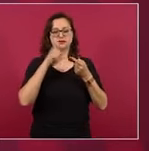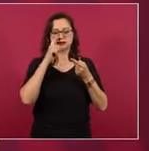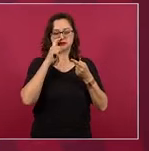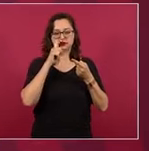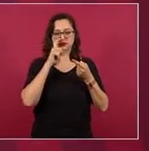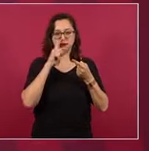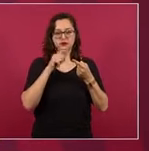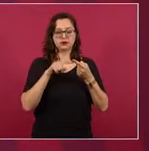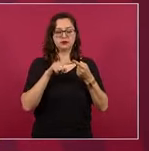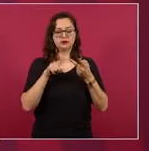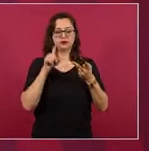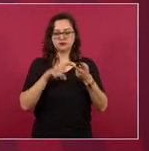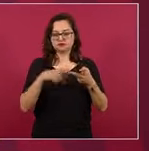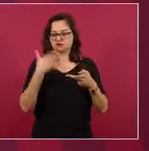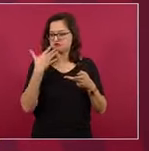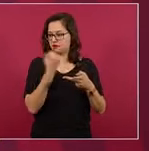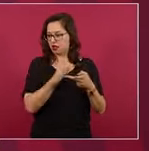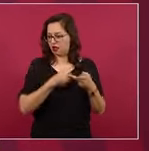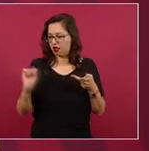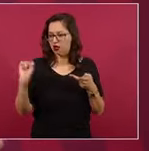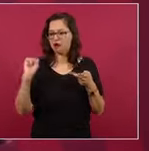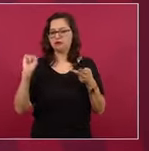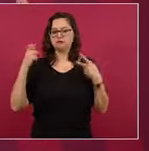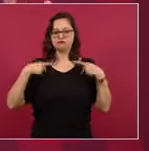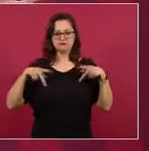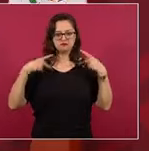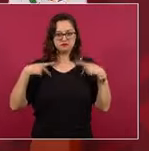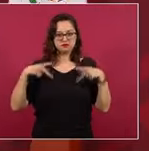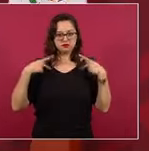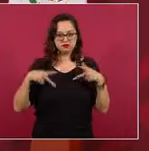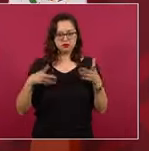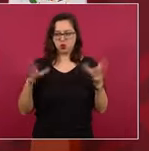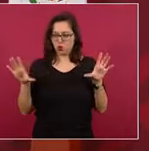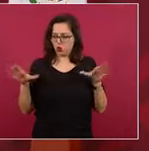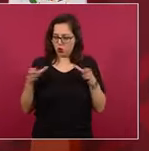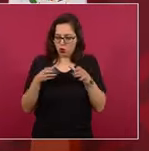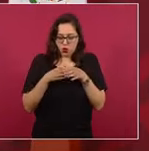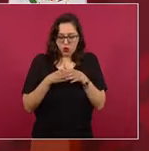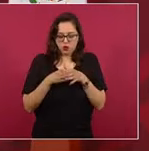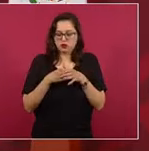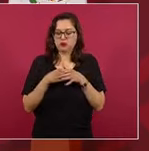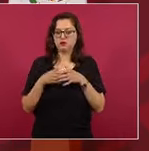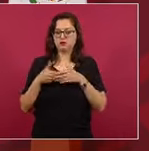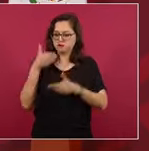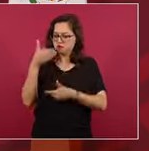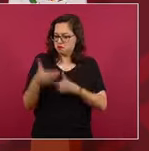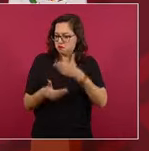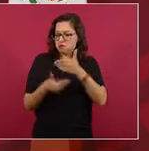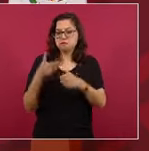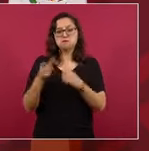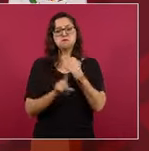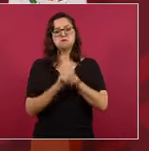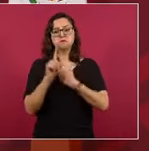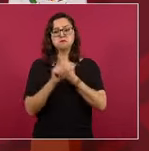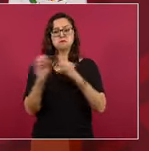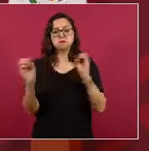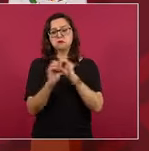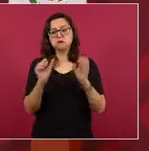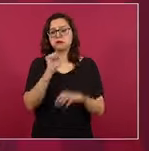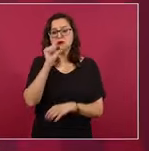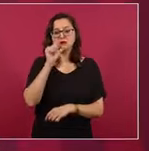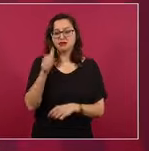y especialistas para llevar a cabo todo el proceso, y no hubo problema. Se